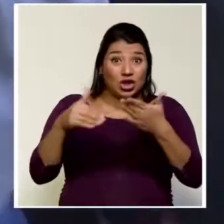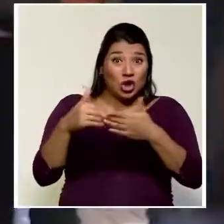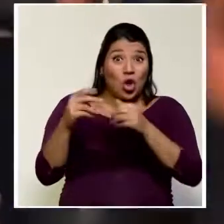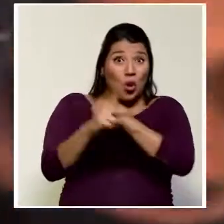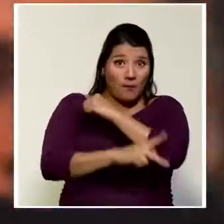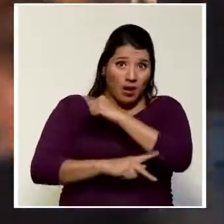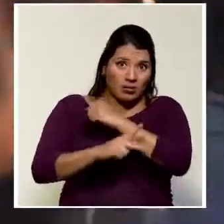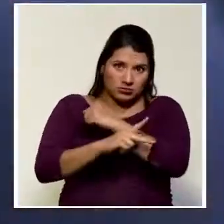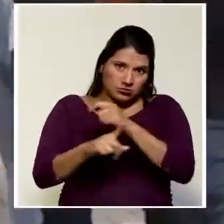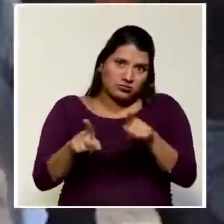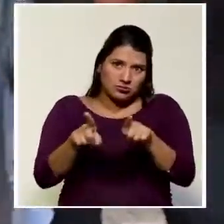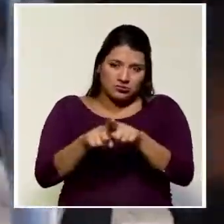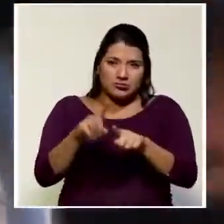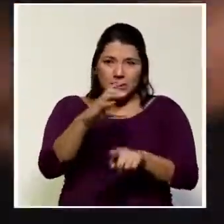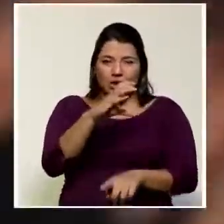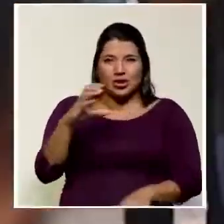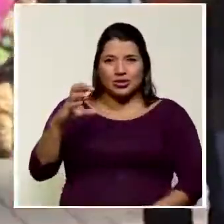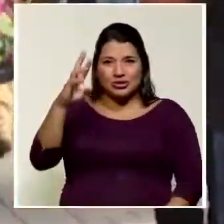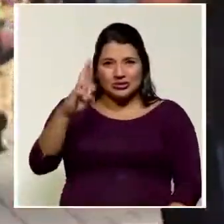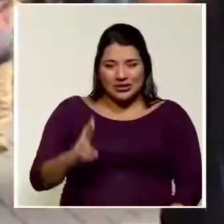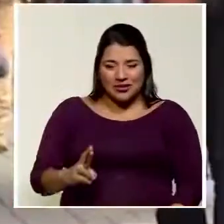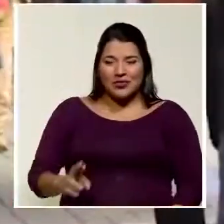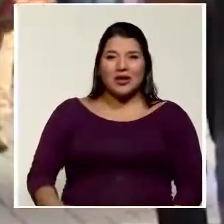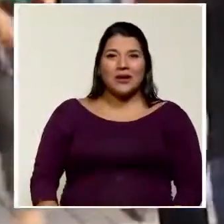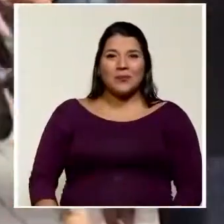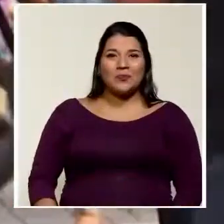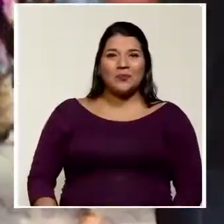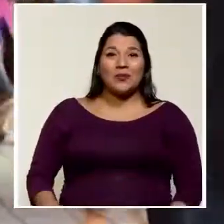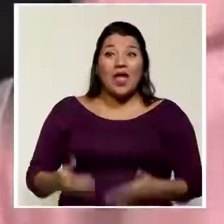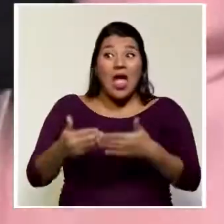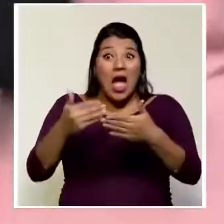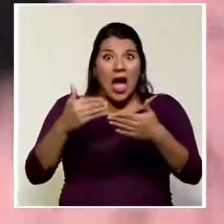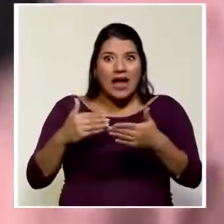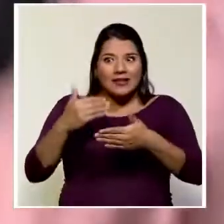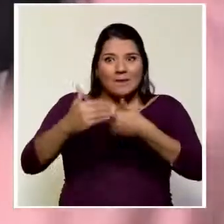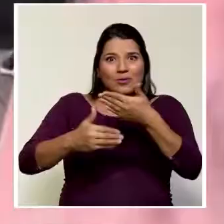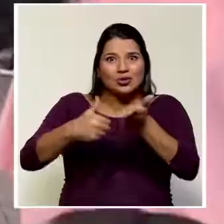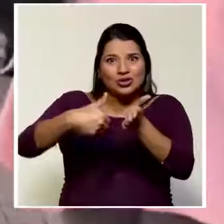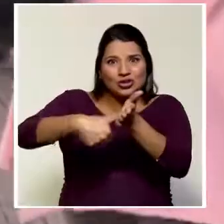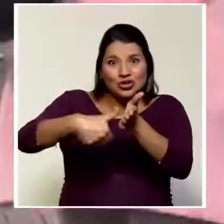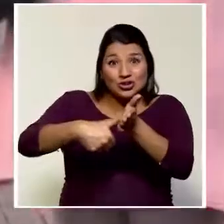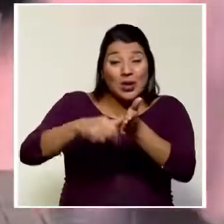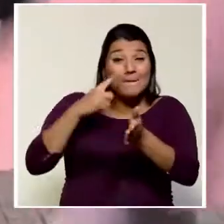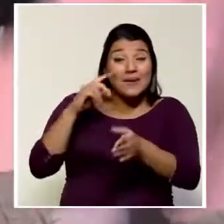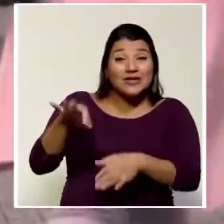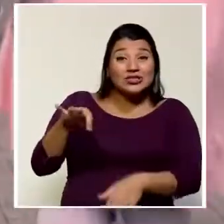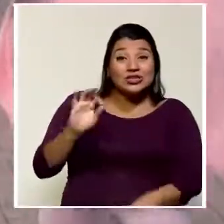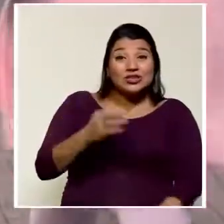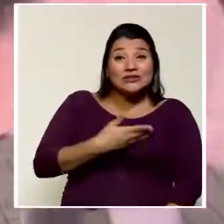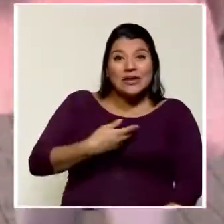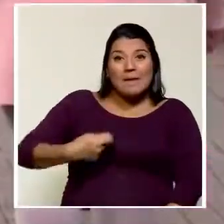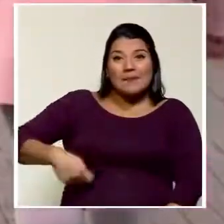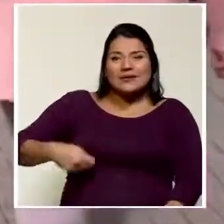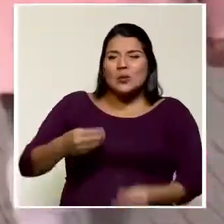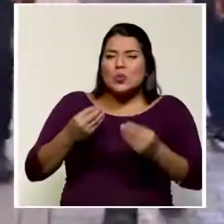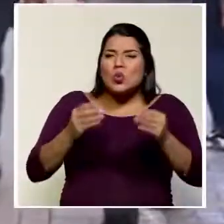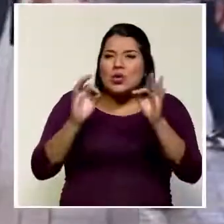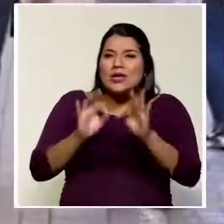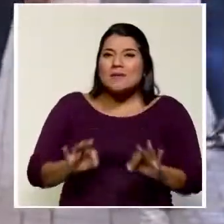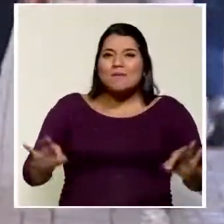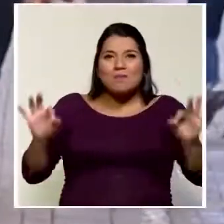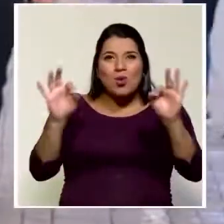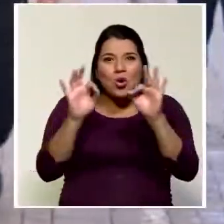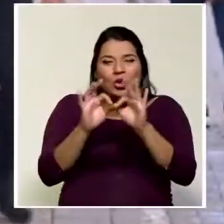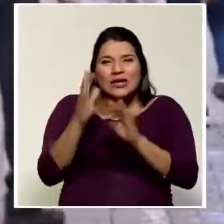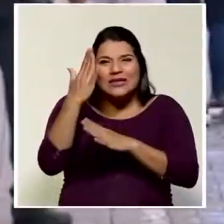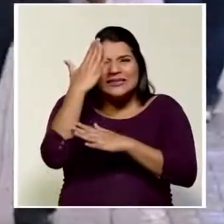por supuesto, no fue la excepción. En vísperas de una elección presidencial se vuelve crucial descifrar cuáles son